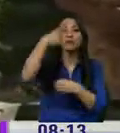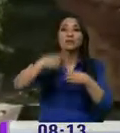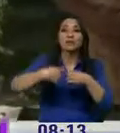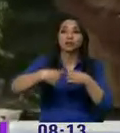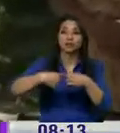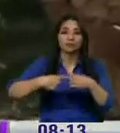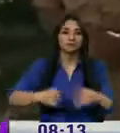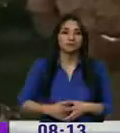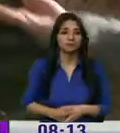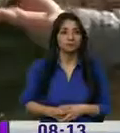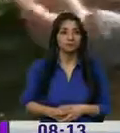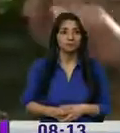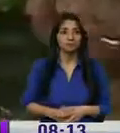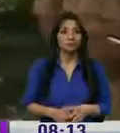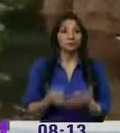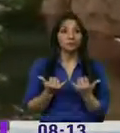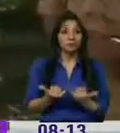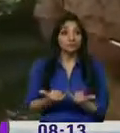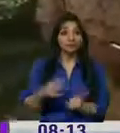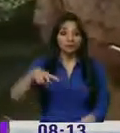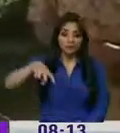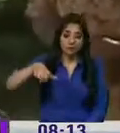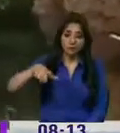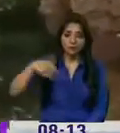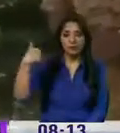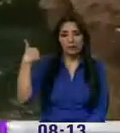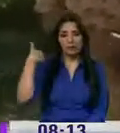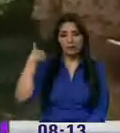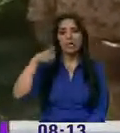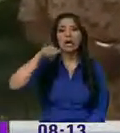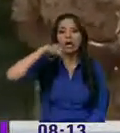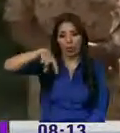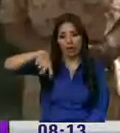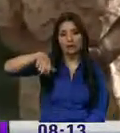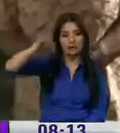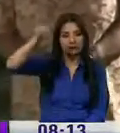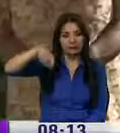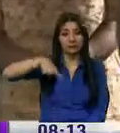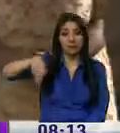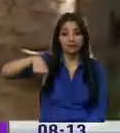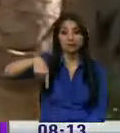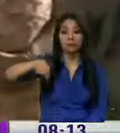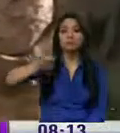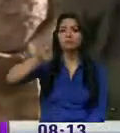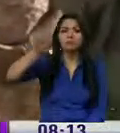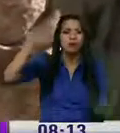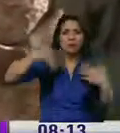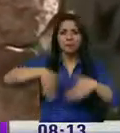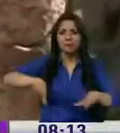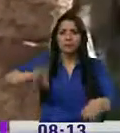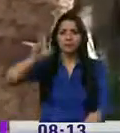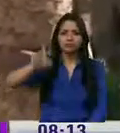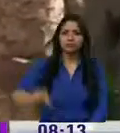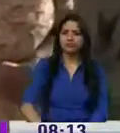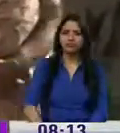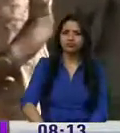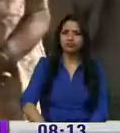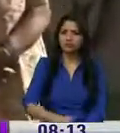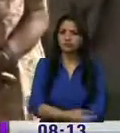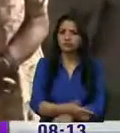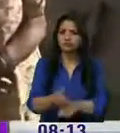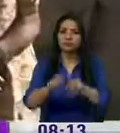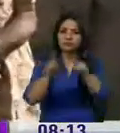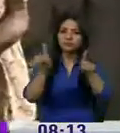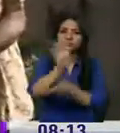esperemos entonces ahorita eventualmente las comunidades dice que si hay agua pero no todo el tiempo son varios barrios